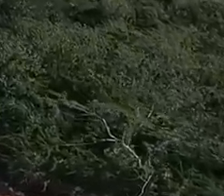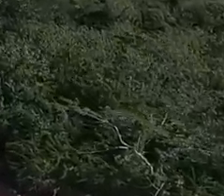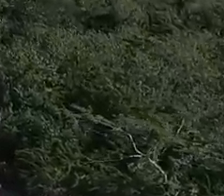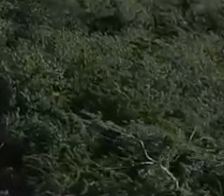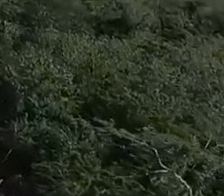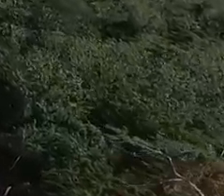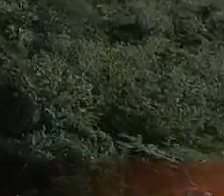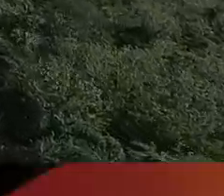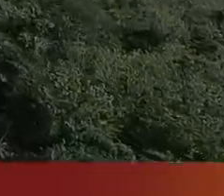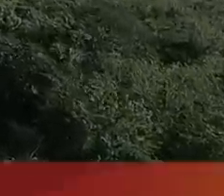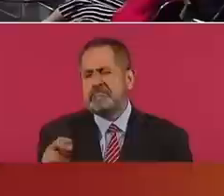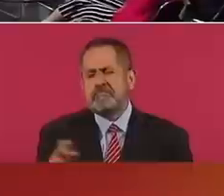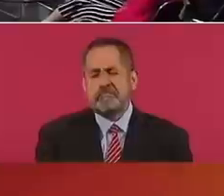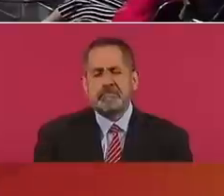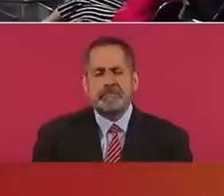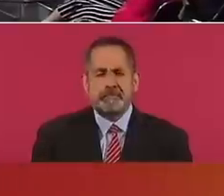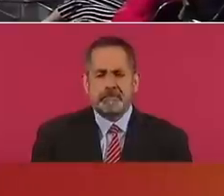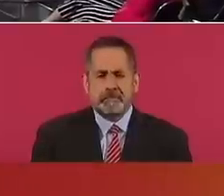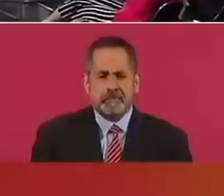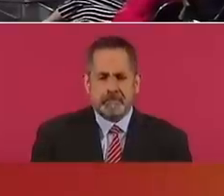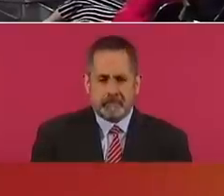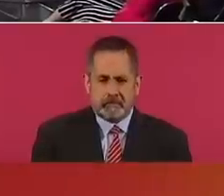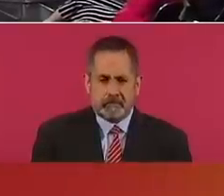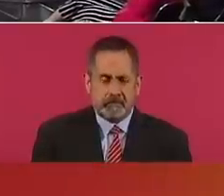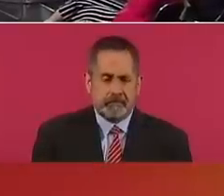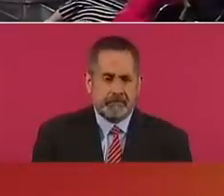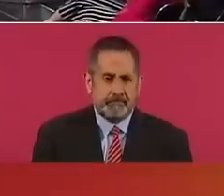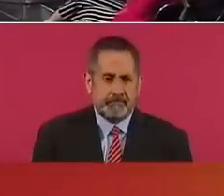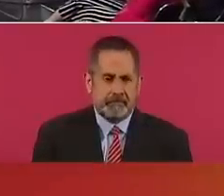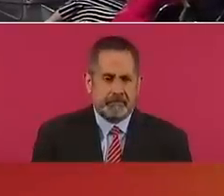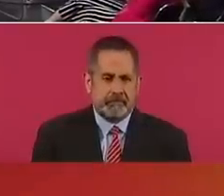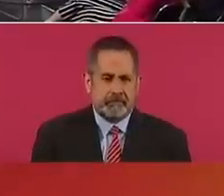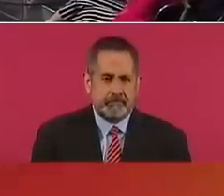esta región de México. Vamos a